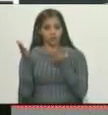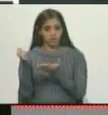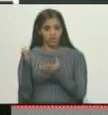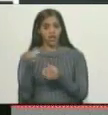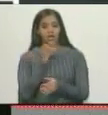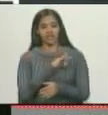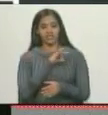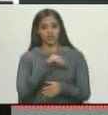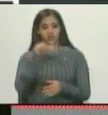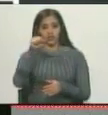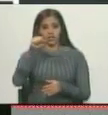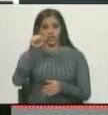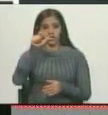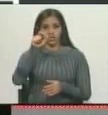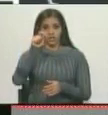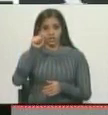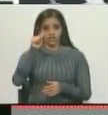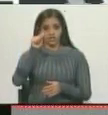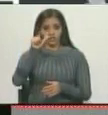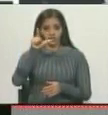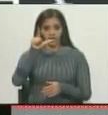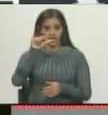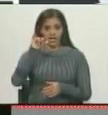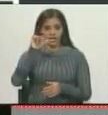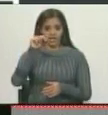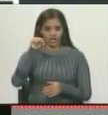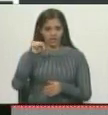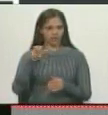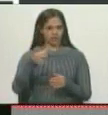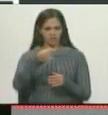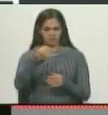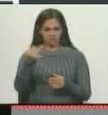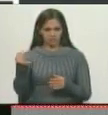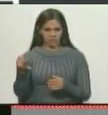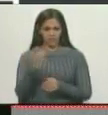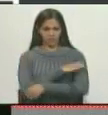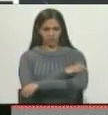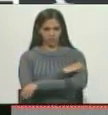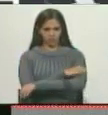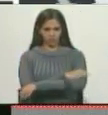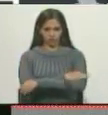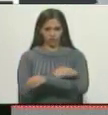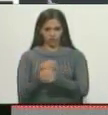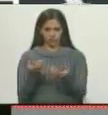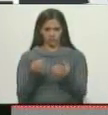Stalin González, al señor Gerardo Blay, al señor Vicente Díaz,